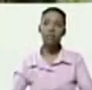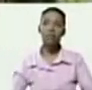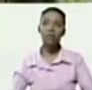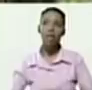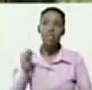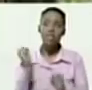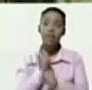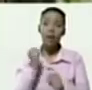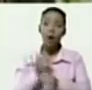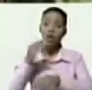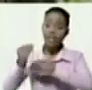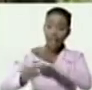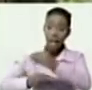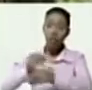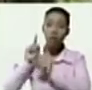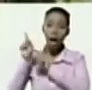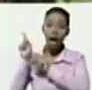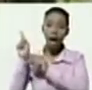trabajo que hicimos.